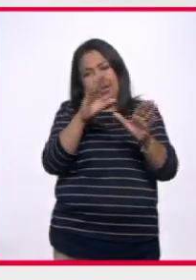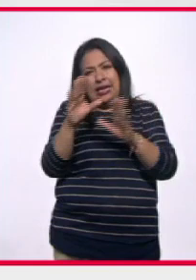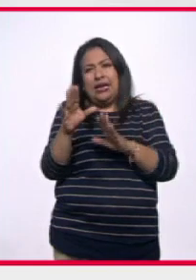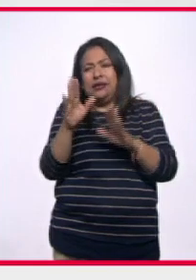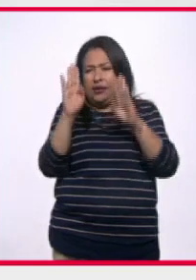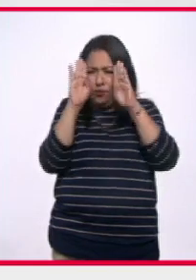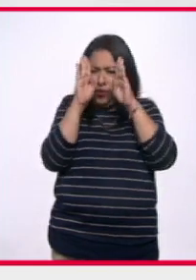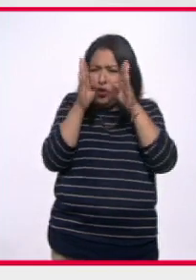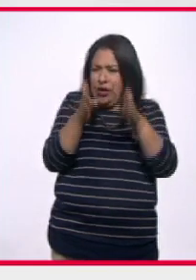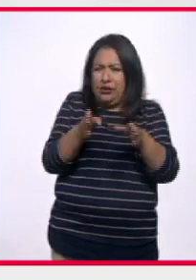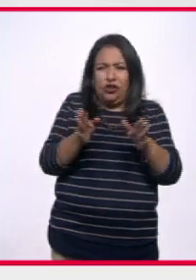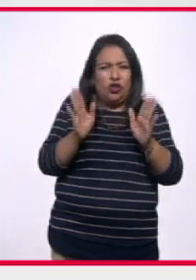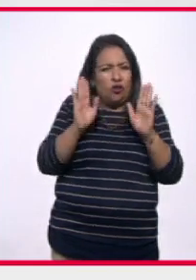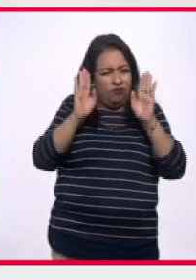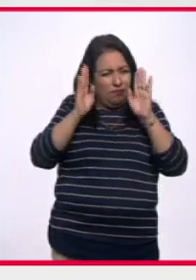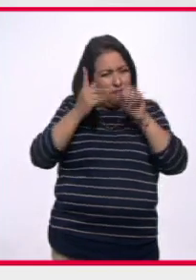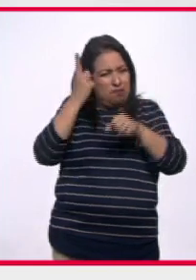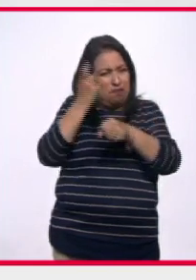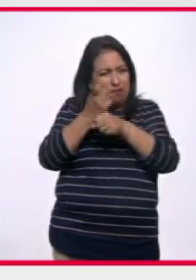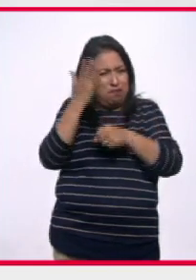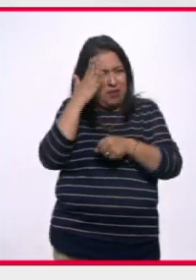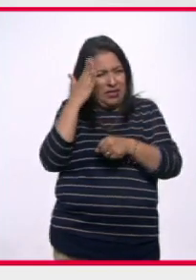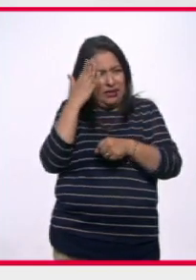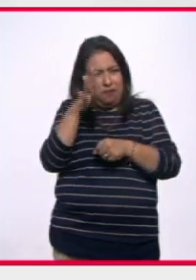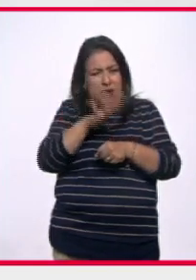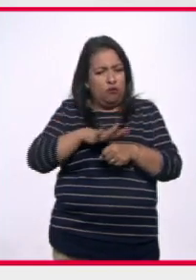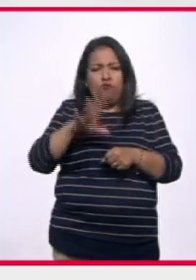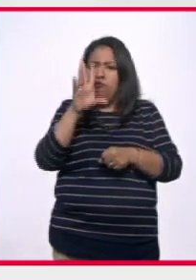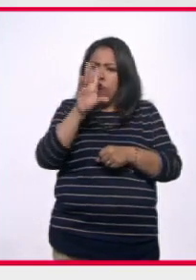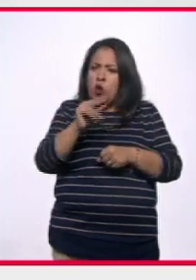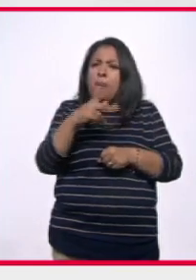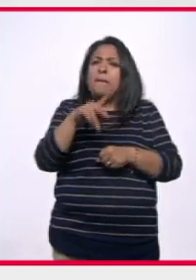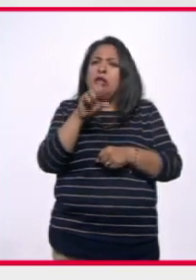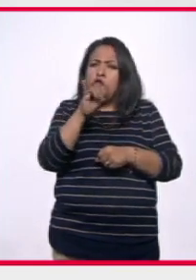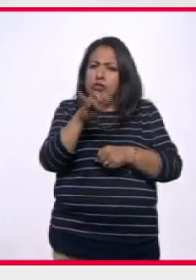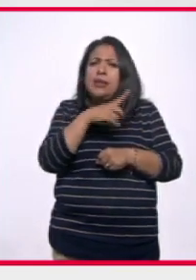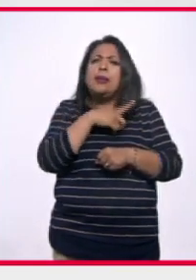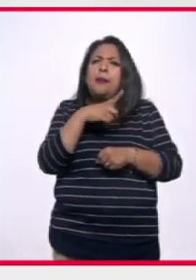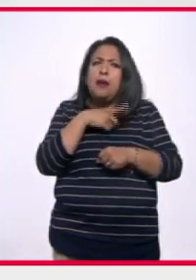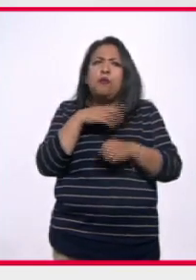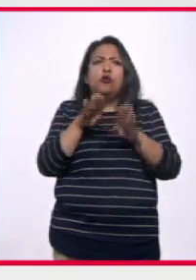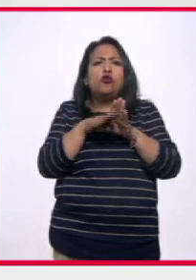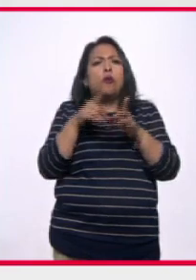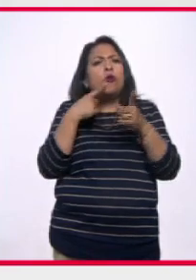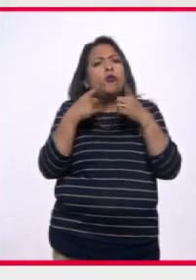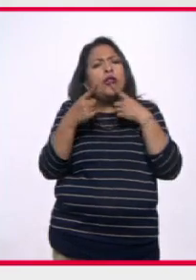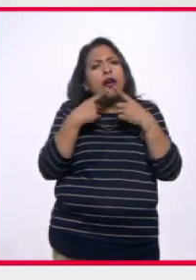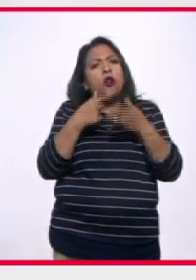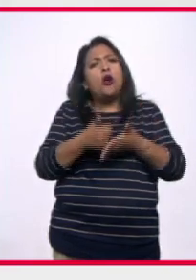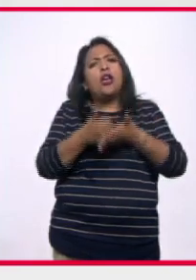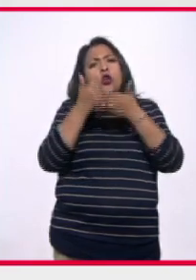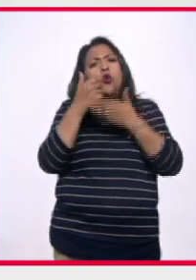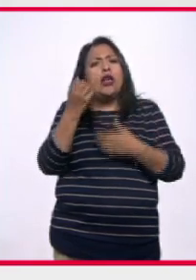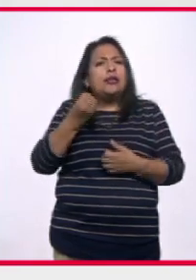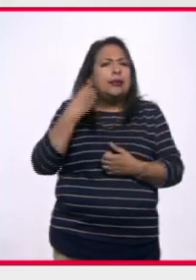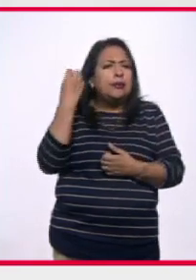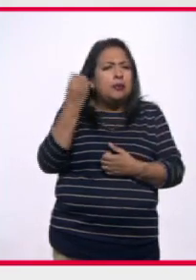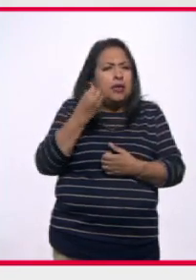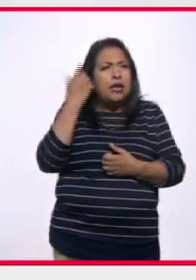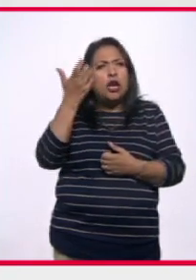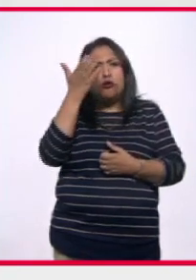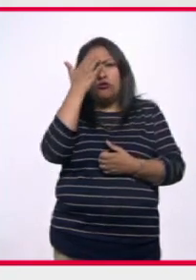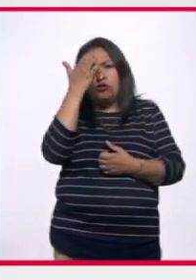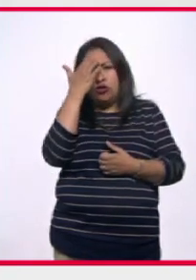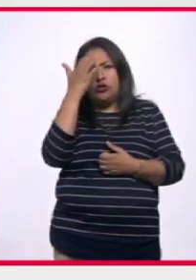es la vocación primaria de este espacio pero sí estar teniendo también estas conversaciones a través de seminarios vamos a